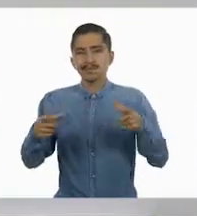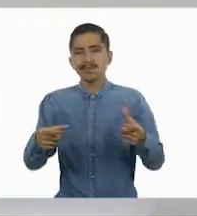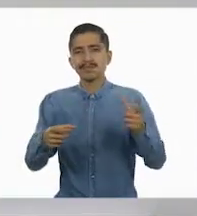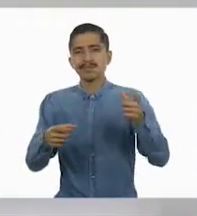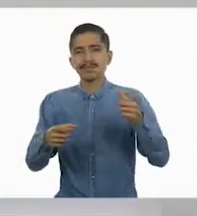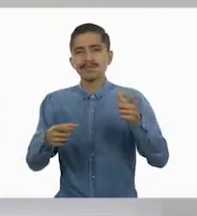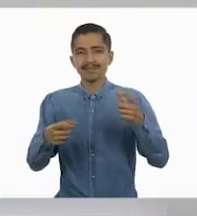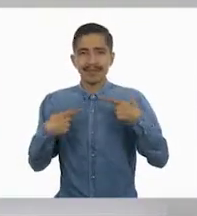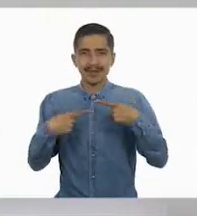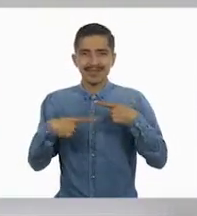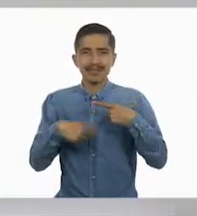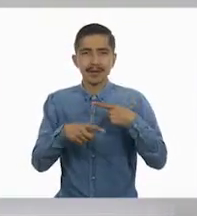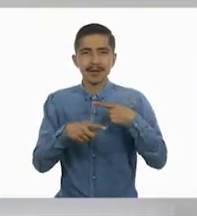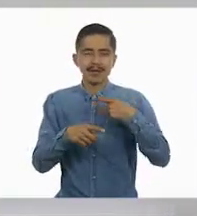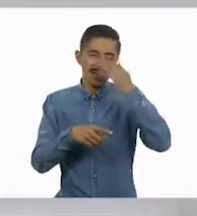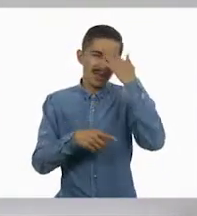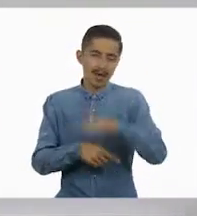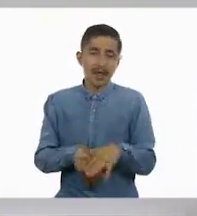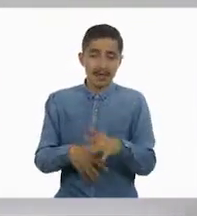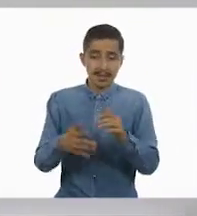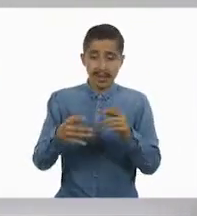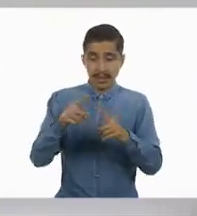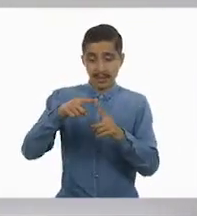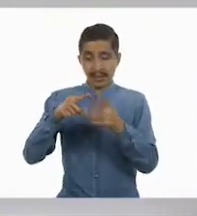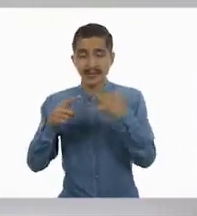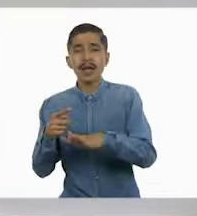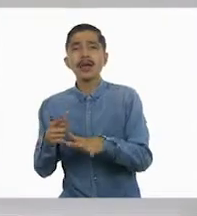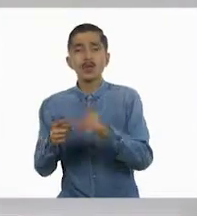entre 10, me va a dar